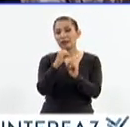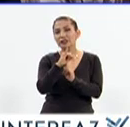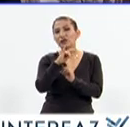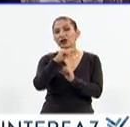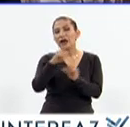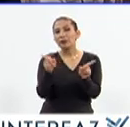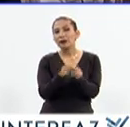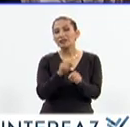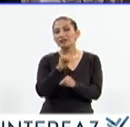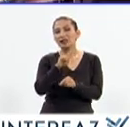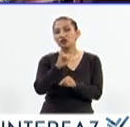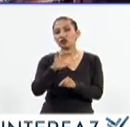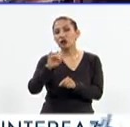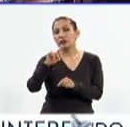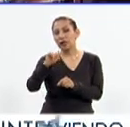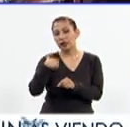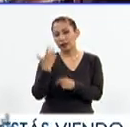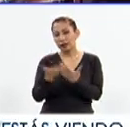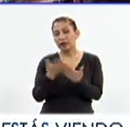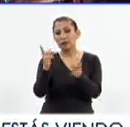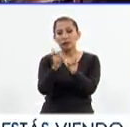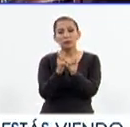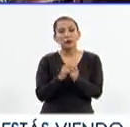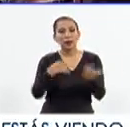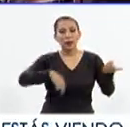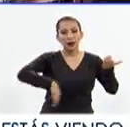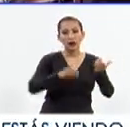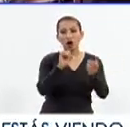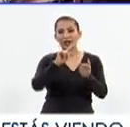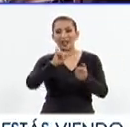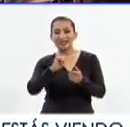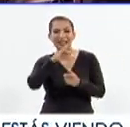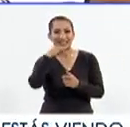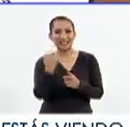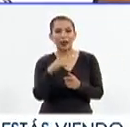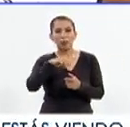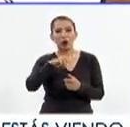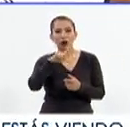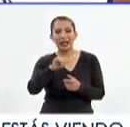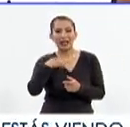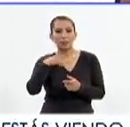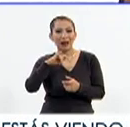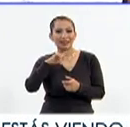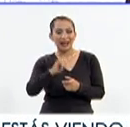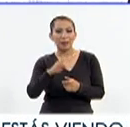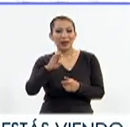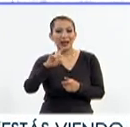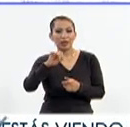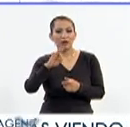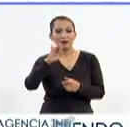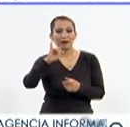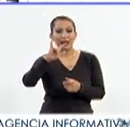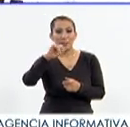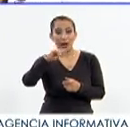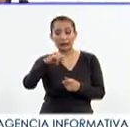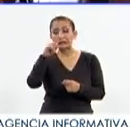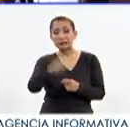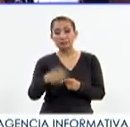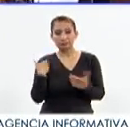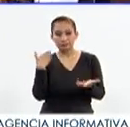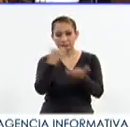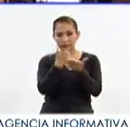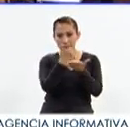Sinfonía Breve de Santos Cota y se estrenó el concierto para violín y orquesta de Chile de Mole y de Manteca de Bernardo Feldman, el cual contó